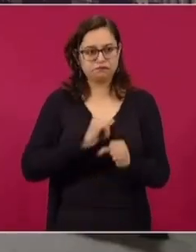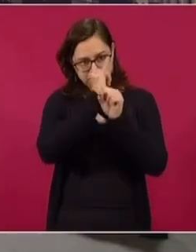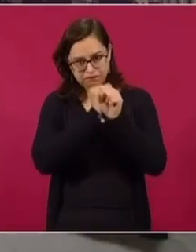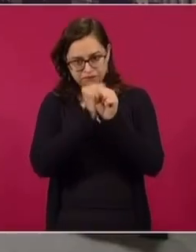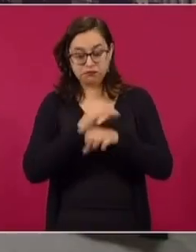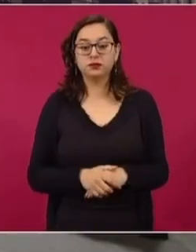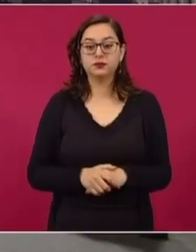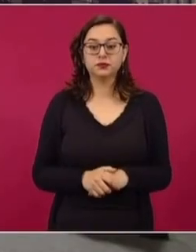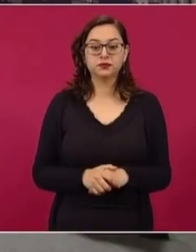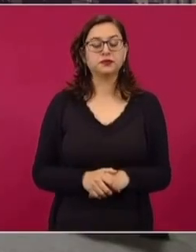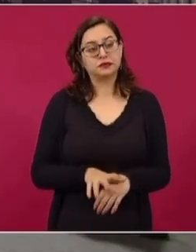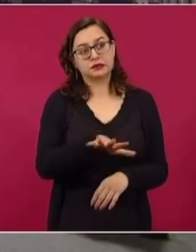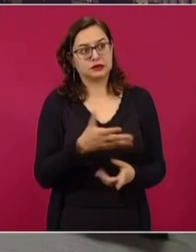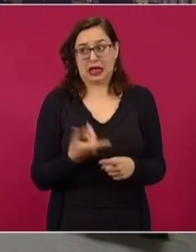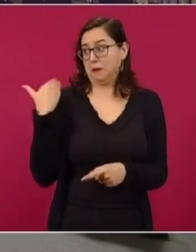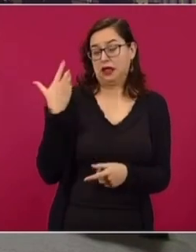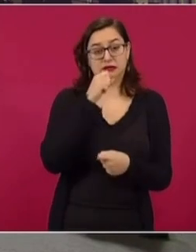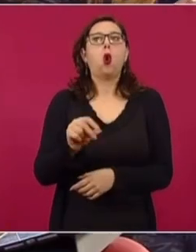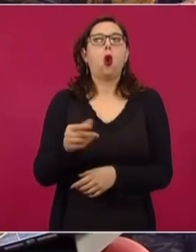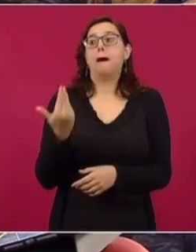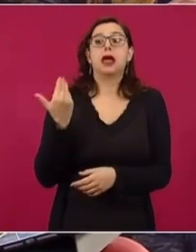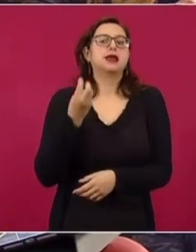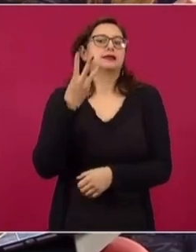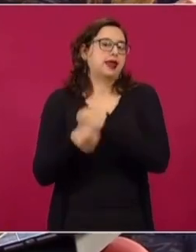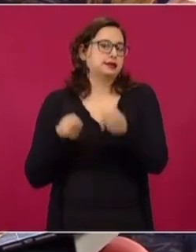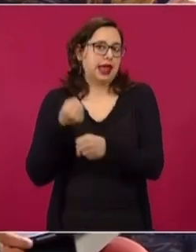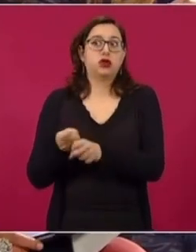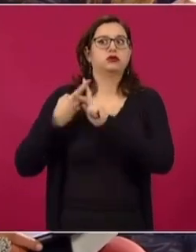sobre todo, bueno, porque en pocos días también se dio el asesinato de otro periodista, Margarito.